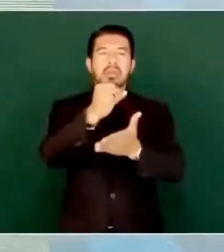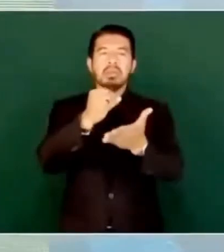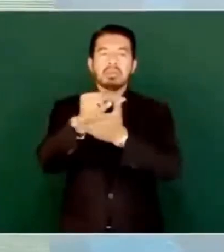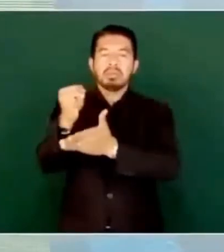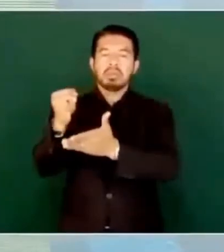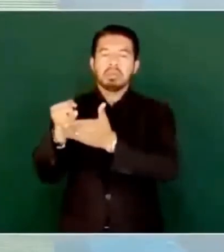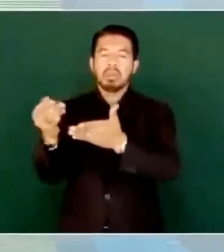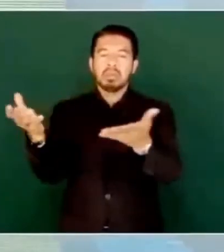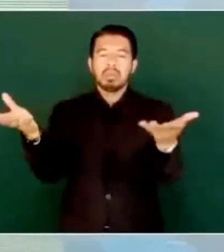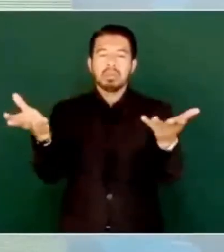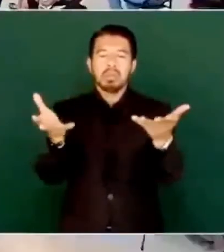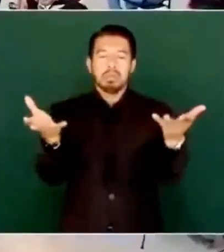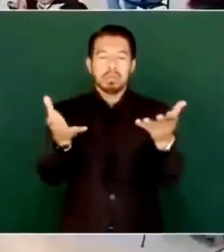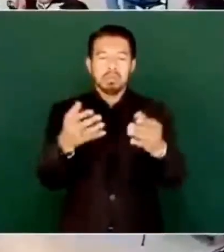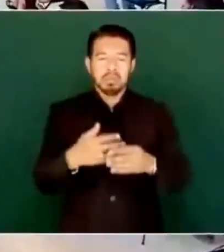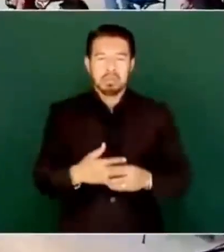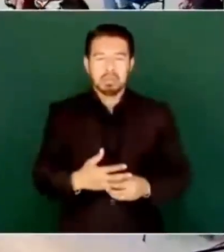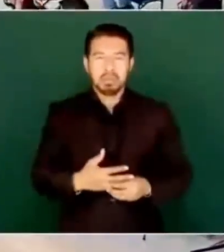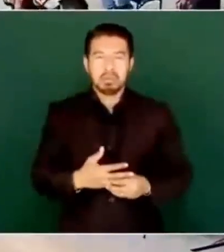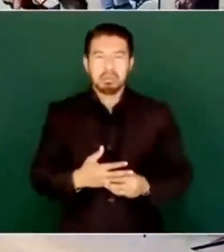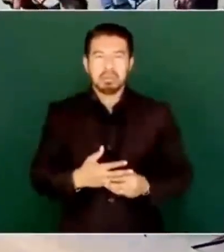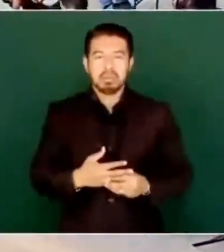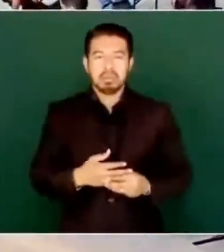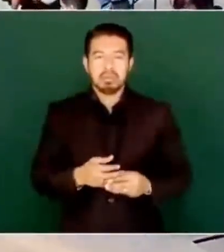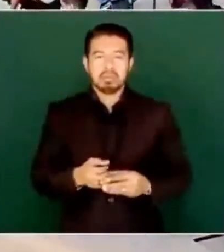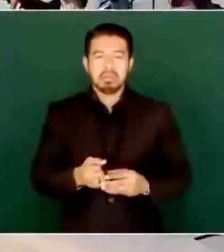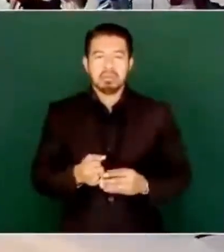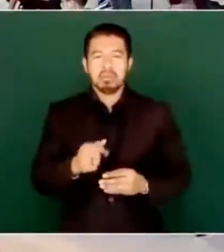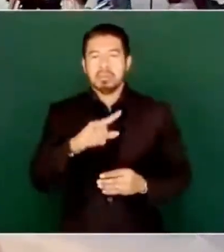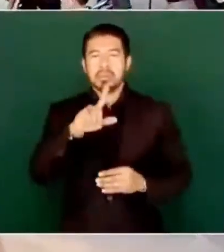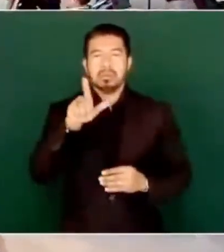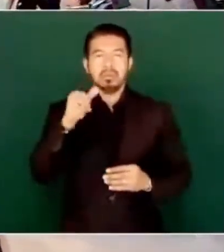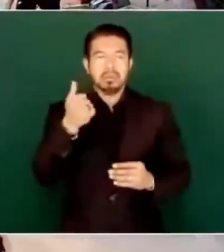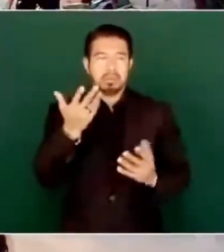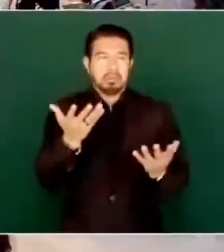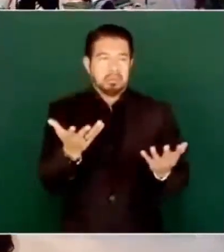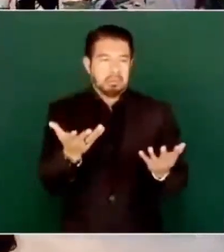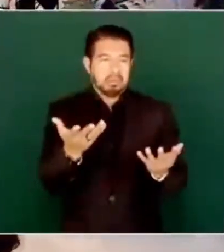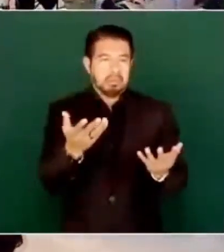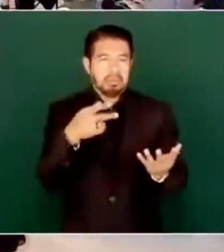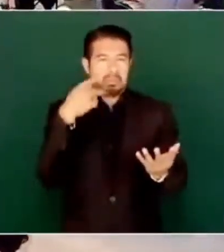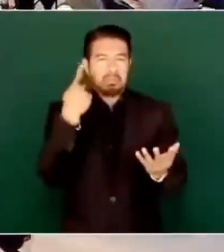decisiones que afectan las relaciones.